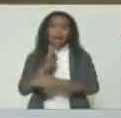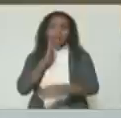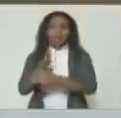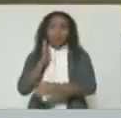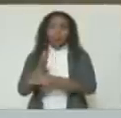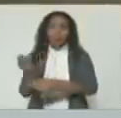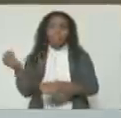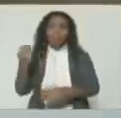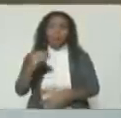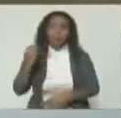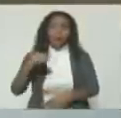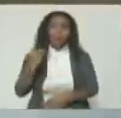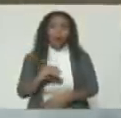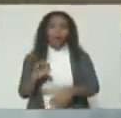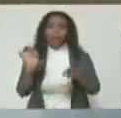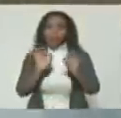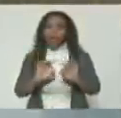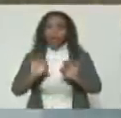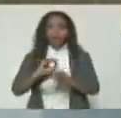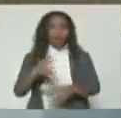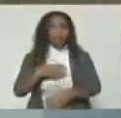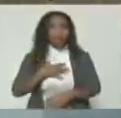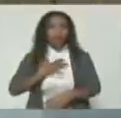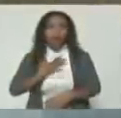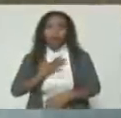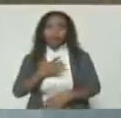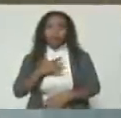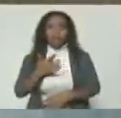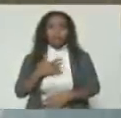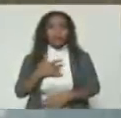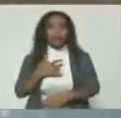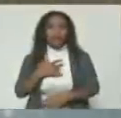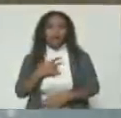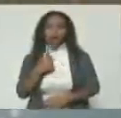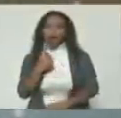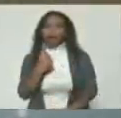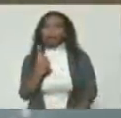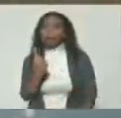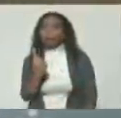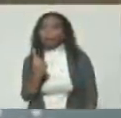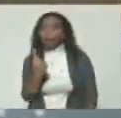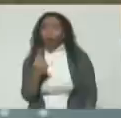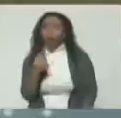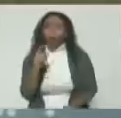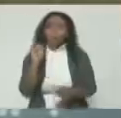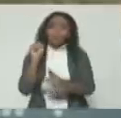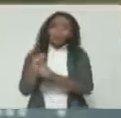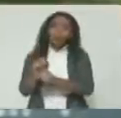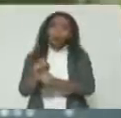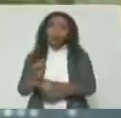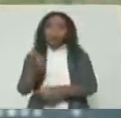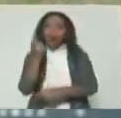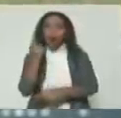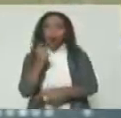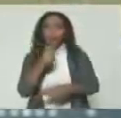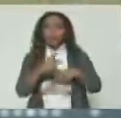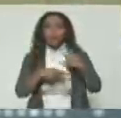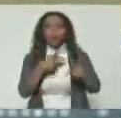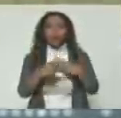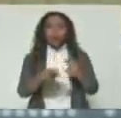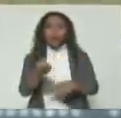allá. Nadie puede sentirse solo ni huérfano. Ningún productor en